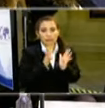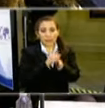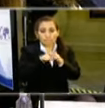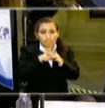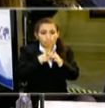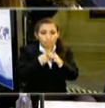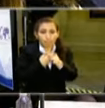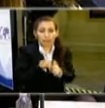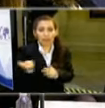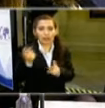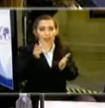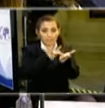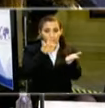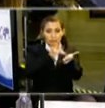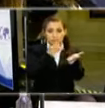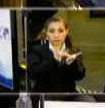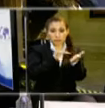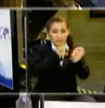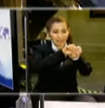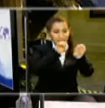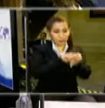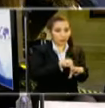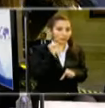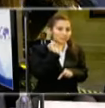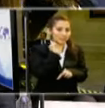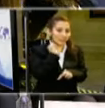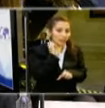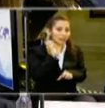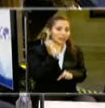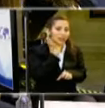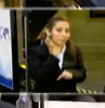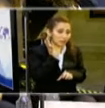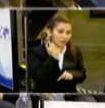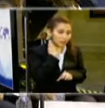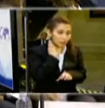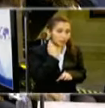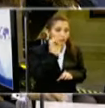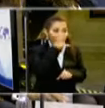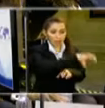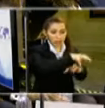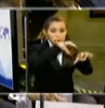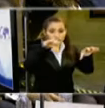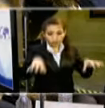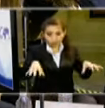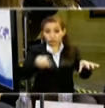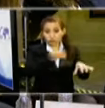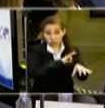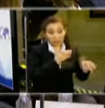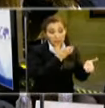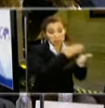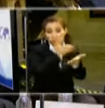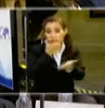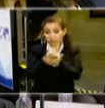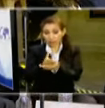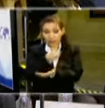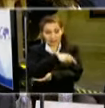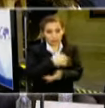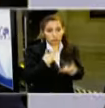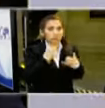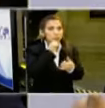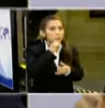principio apoyando al equipo legislativo, tanto en la Cámara de Senadores como en la Cámara de Diputados. Esos muchachos